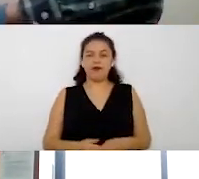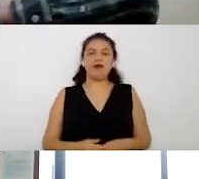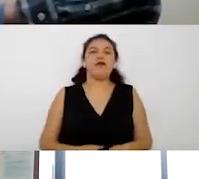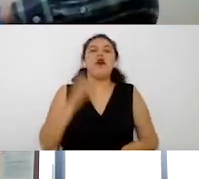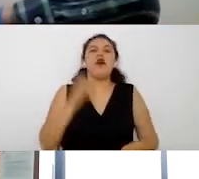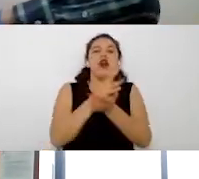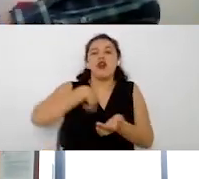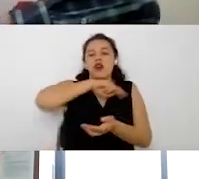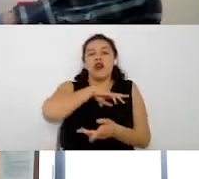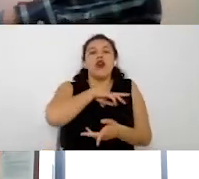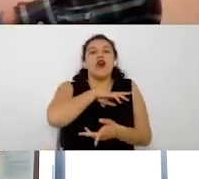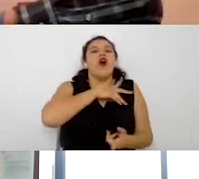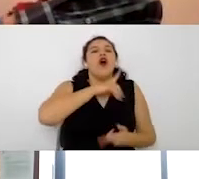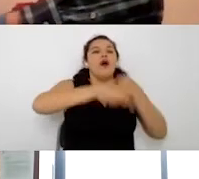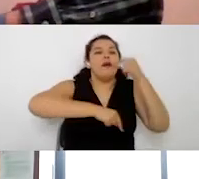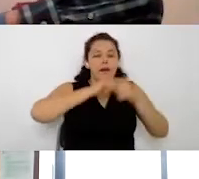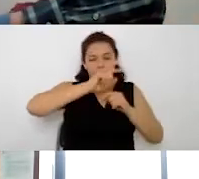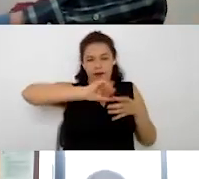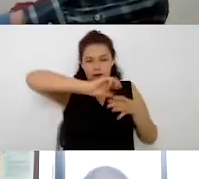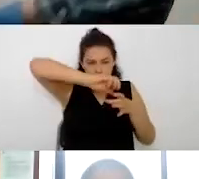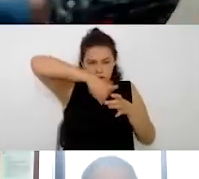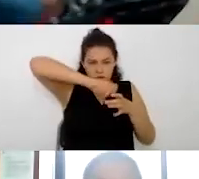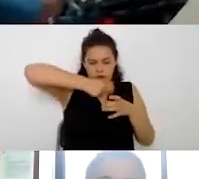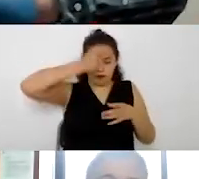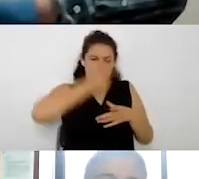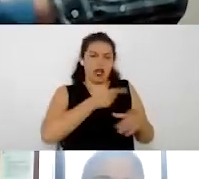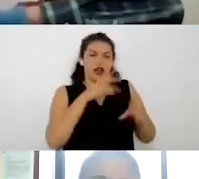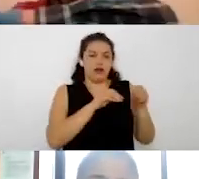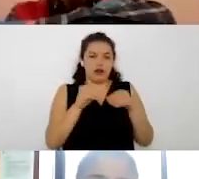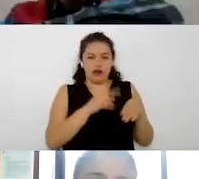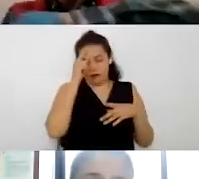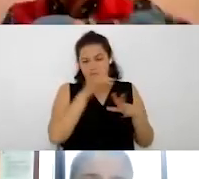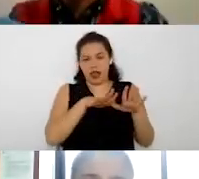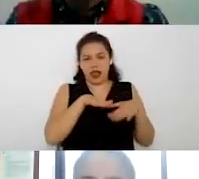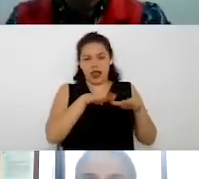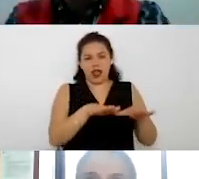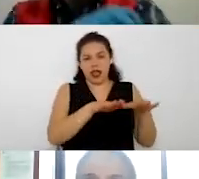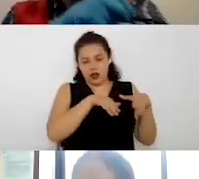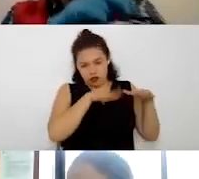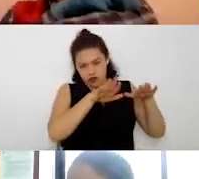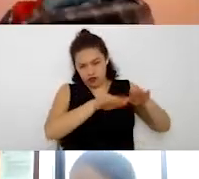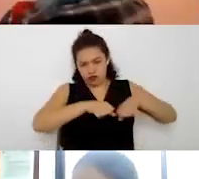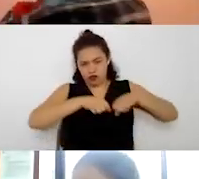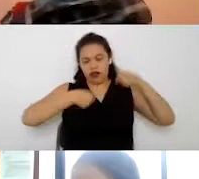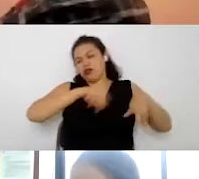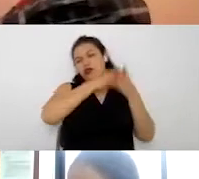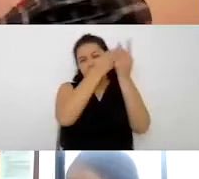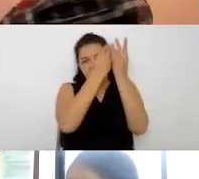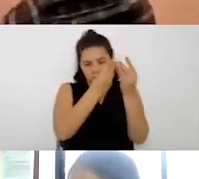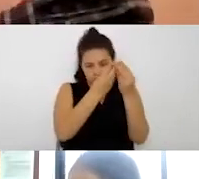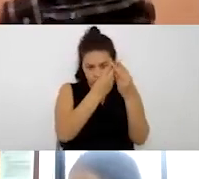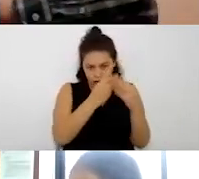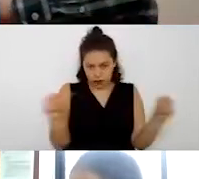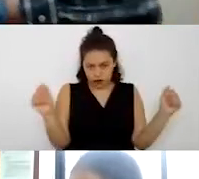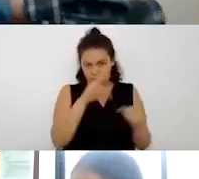moviendo nuestro torniquete, aflojándolo. ¿Ok? Vamos jalando la tela, no vamos a deshacerlo. Simplemente vamos